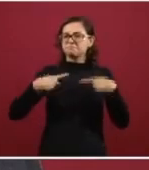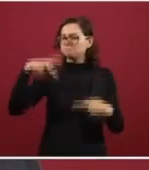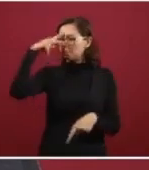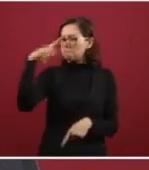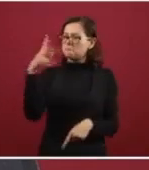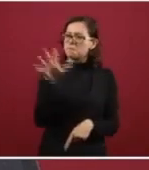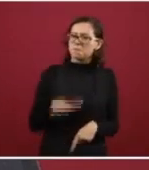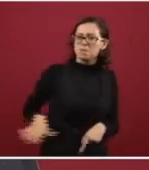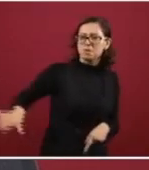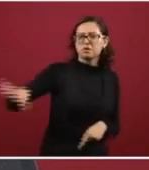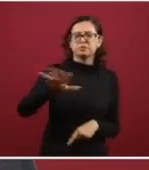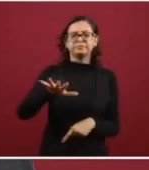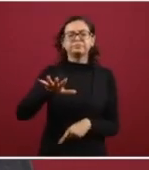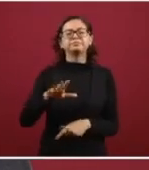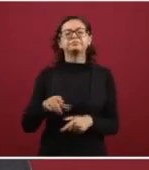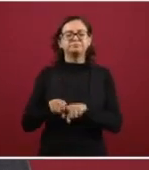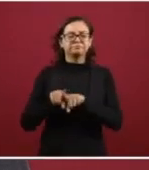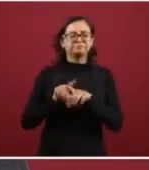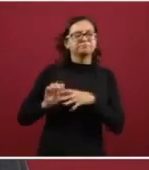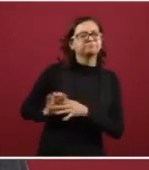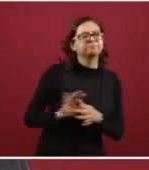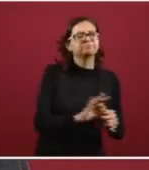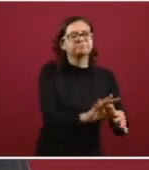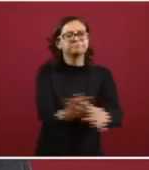fraterno, solidario,